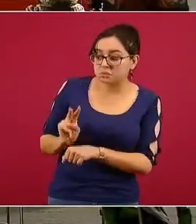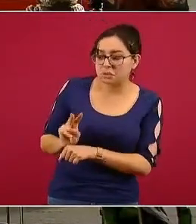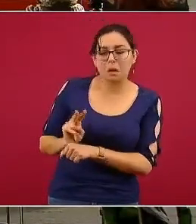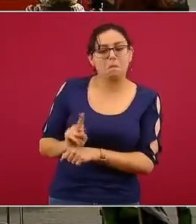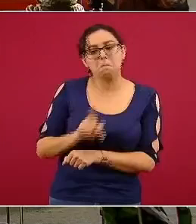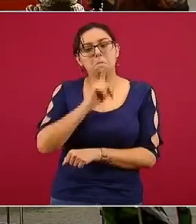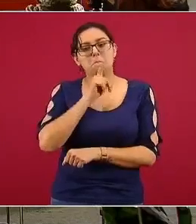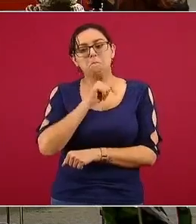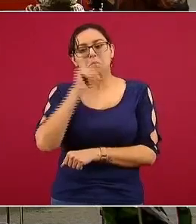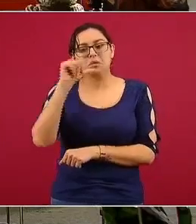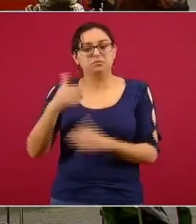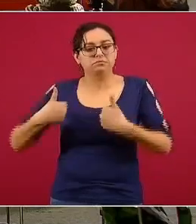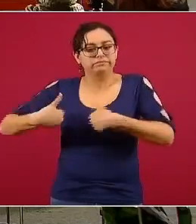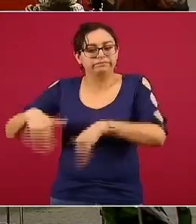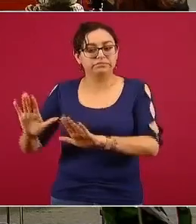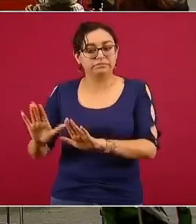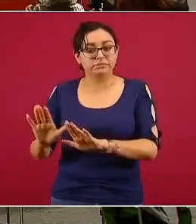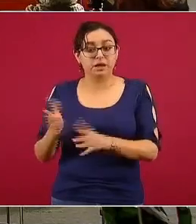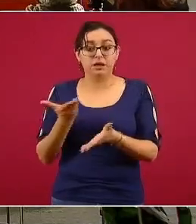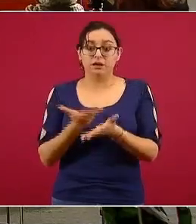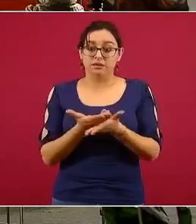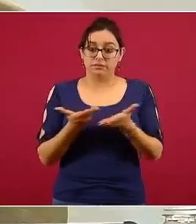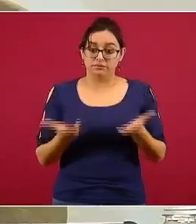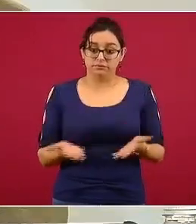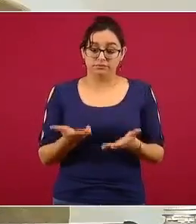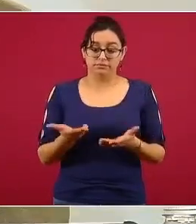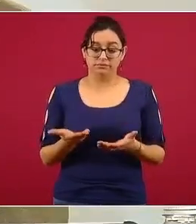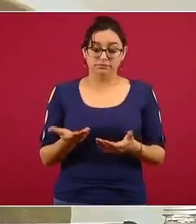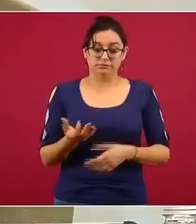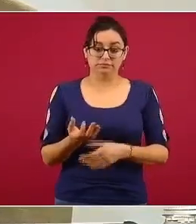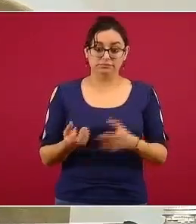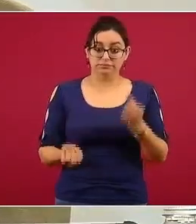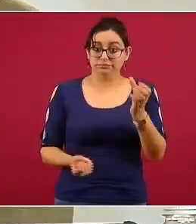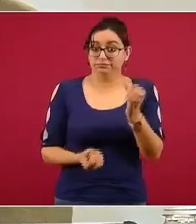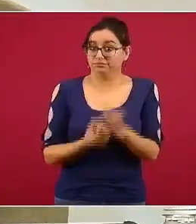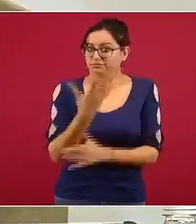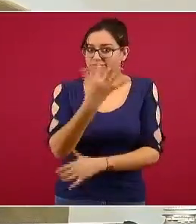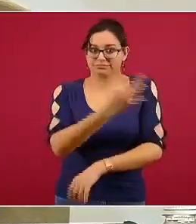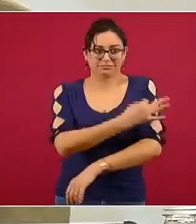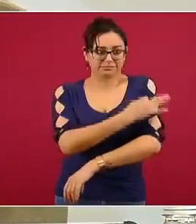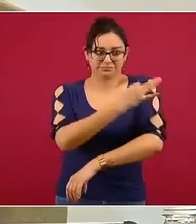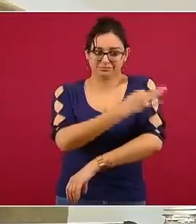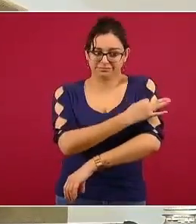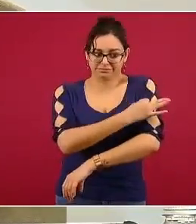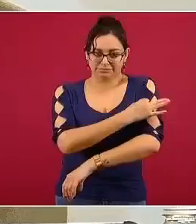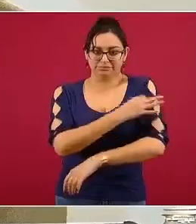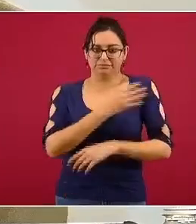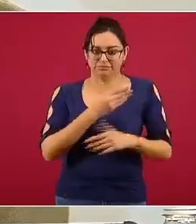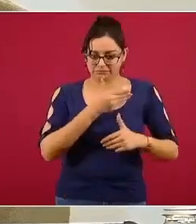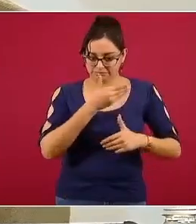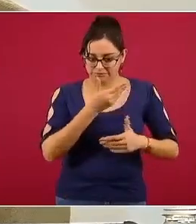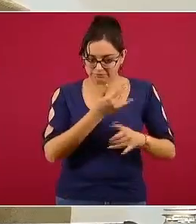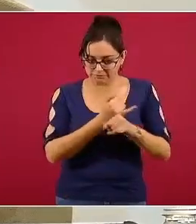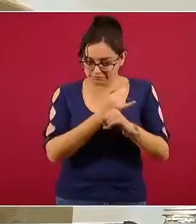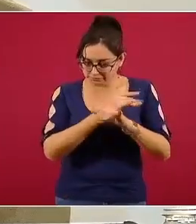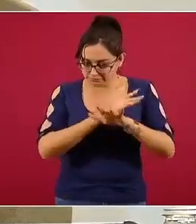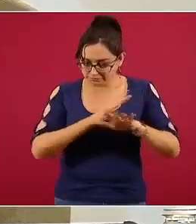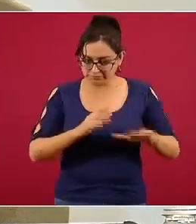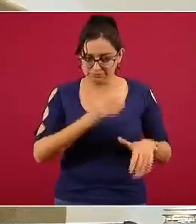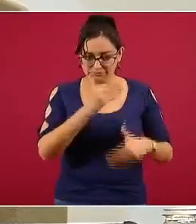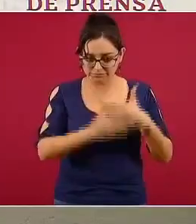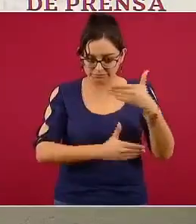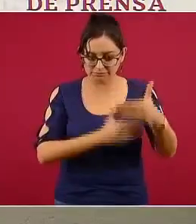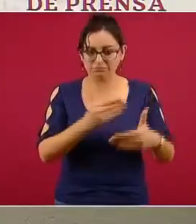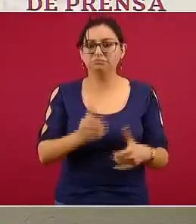¿no? En cambio, para esta vacuna, que es una vacuna en la que tenemos datos preliminares, iniciales, ya bastante de